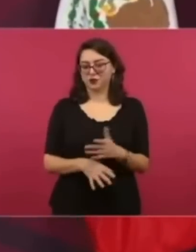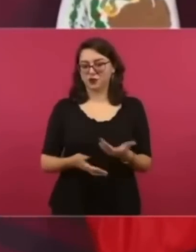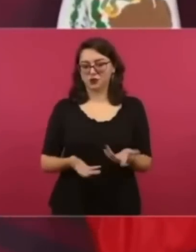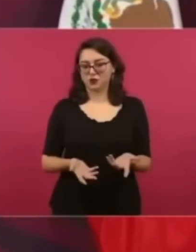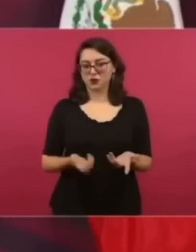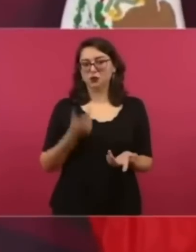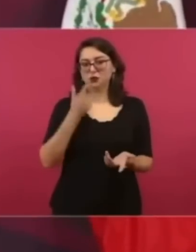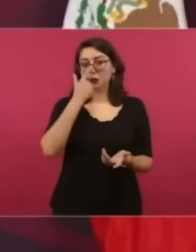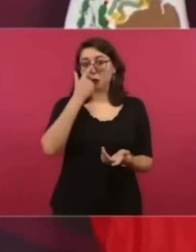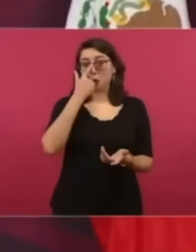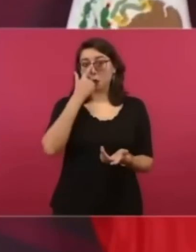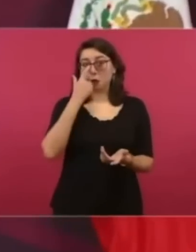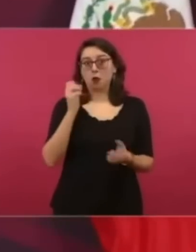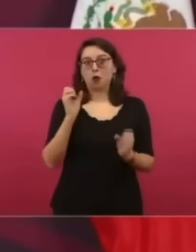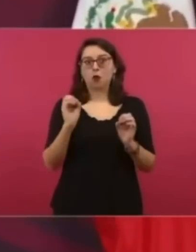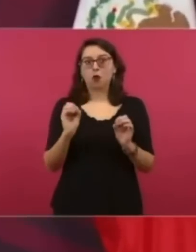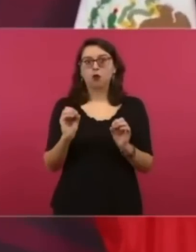personas